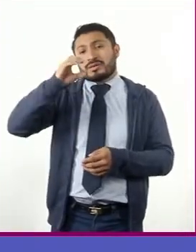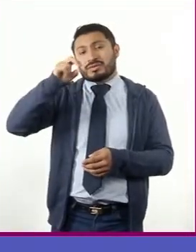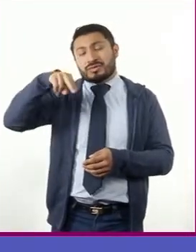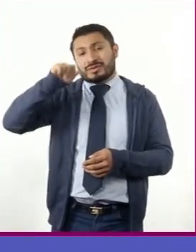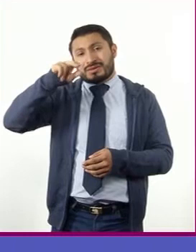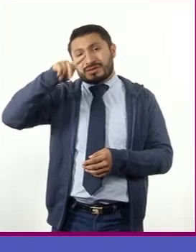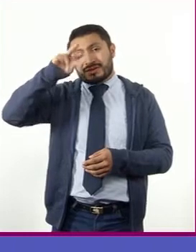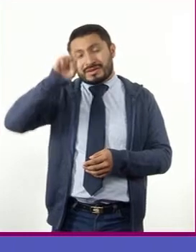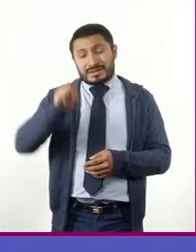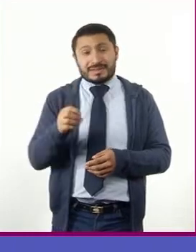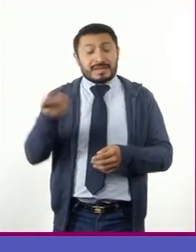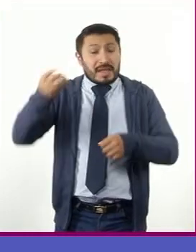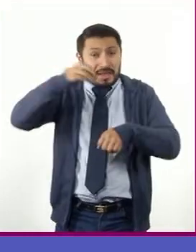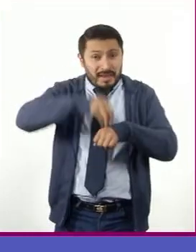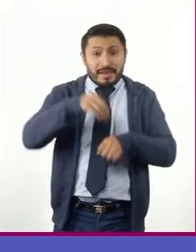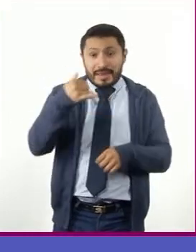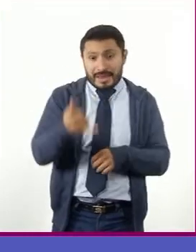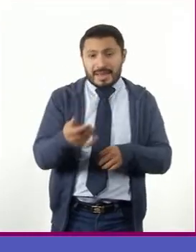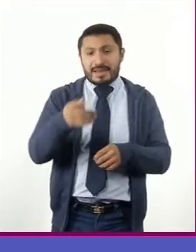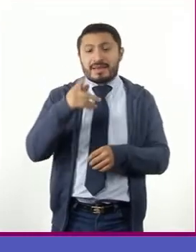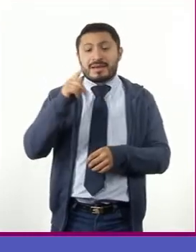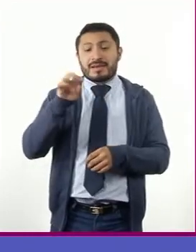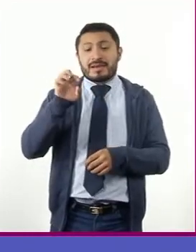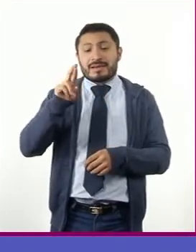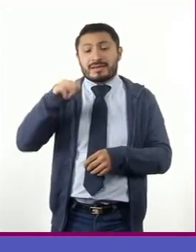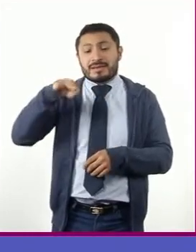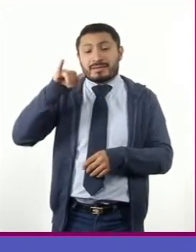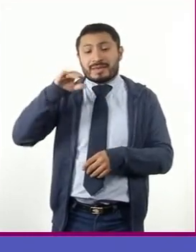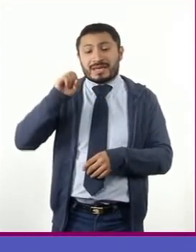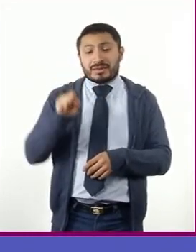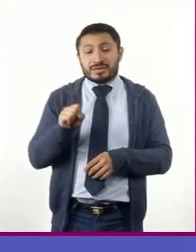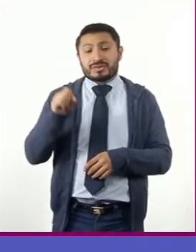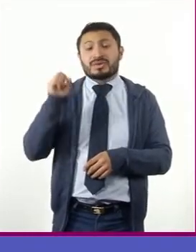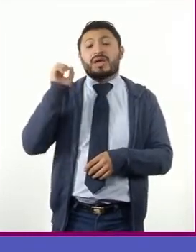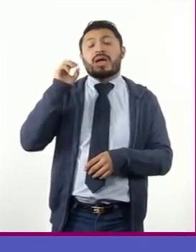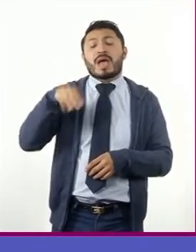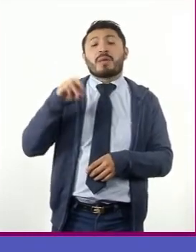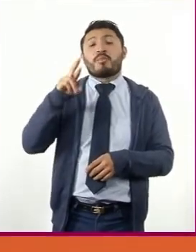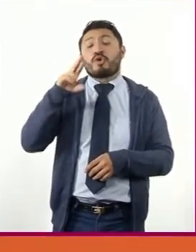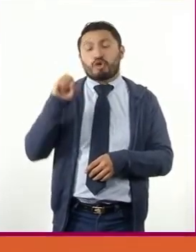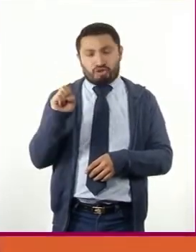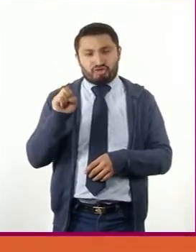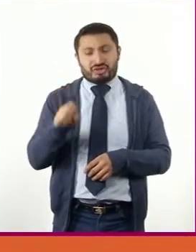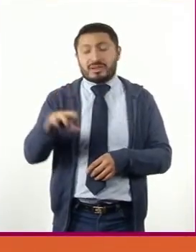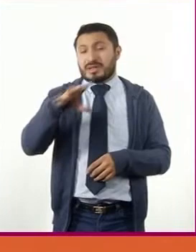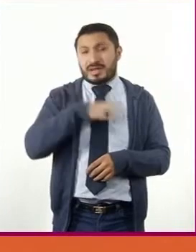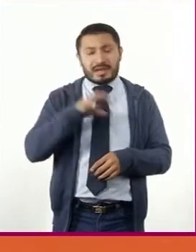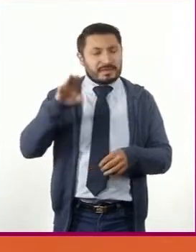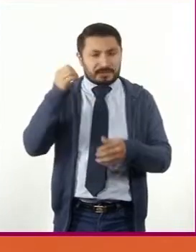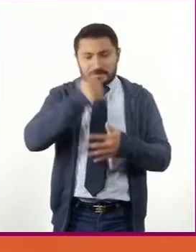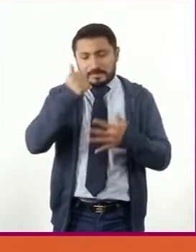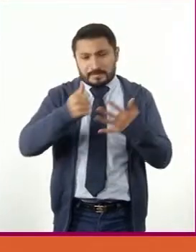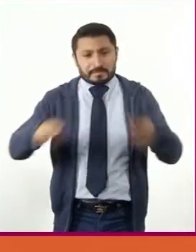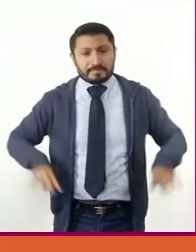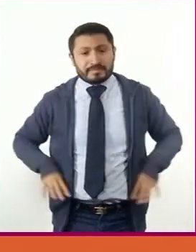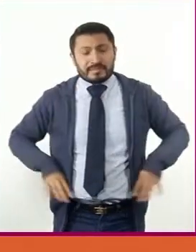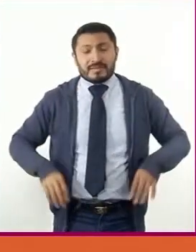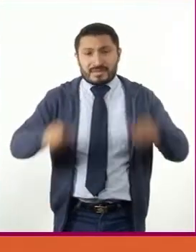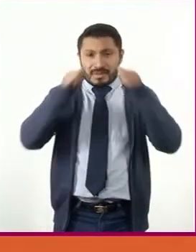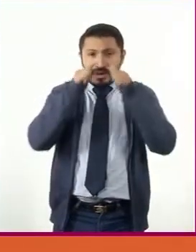y términos moros. Para tener un dato de cada categoría, escuchemos de nuevo a